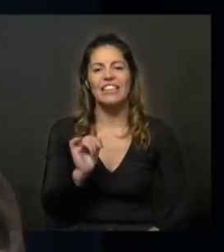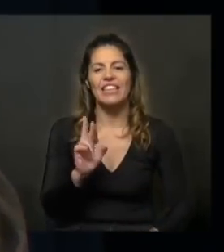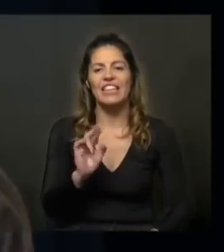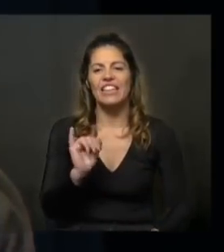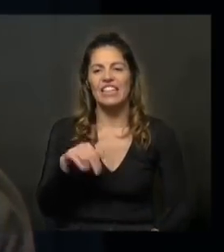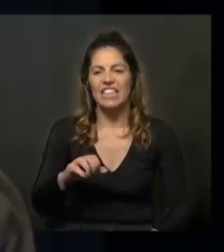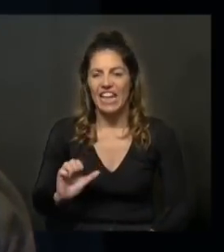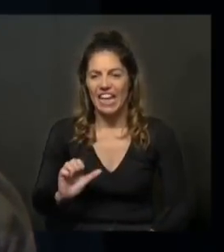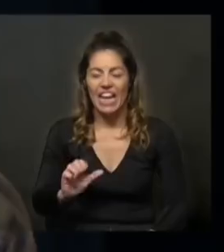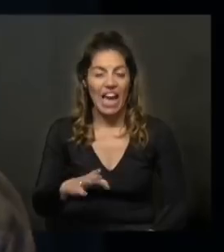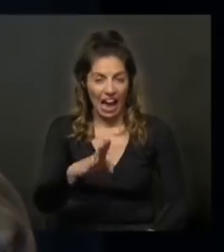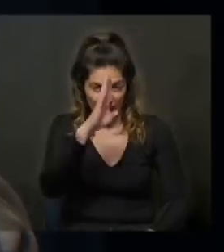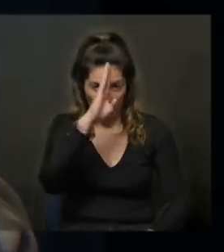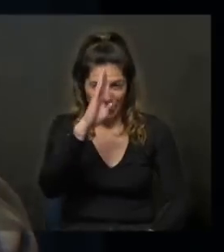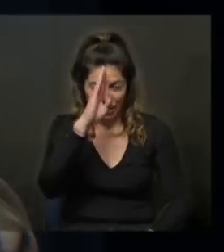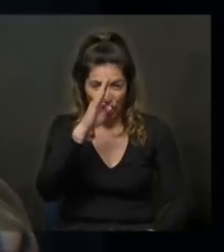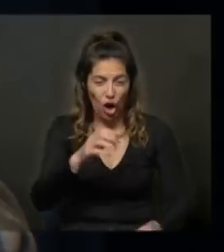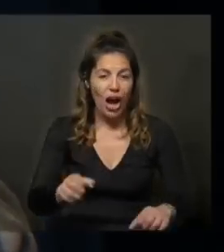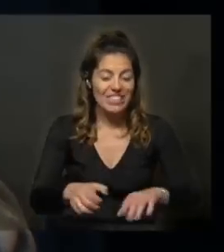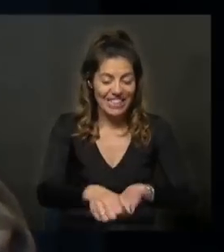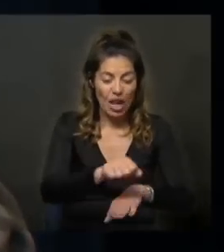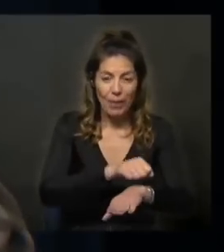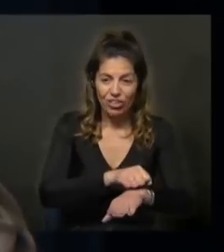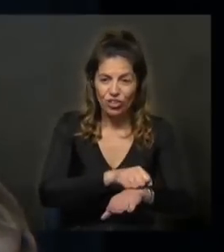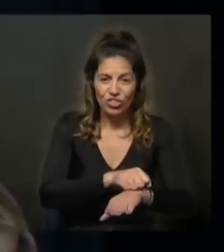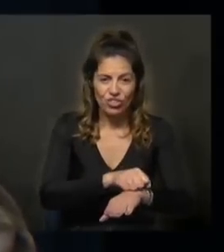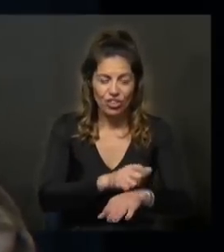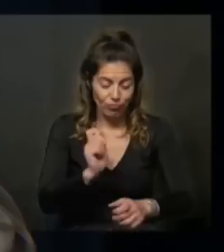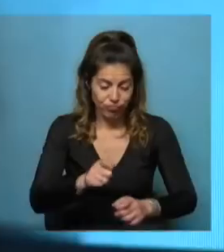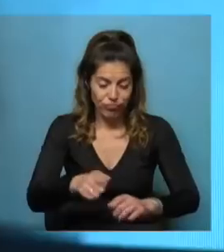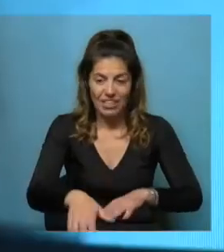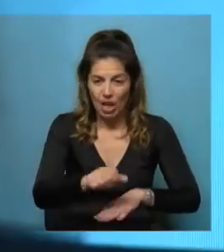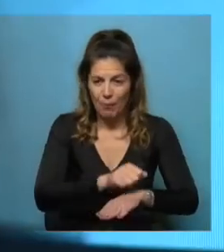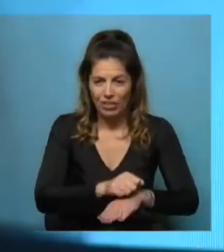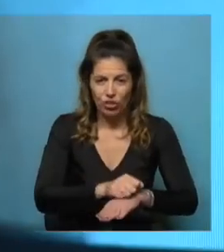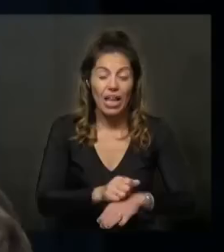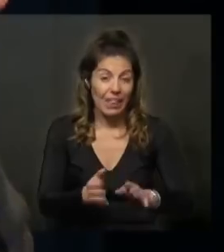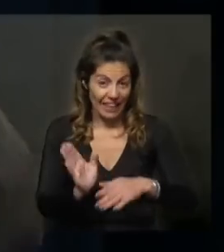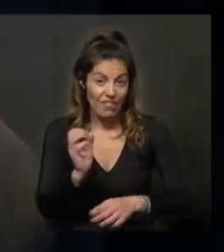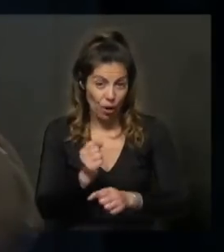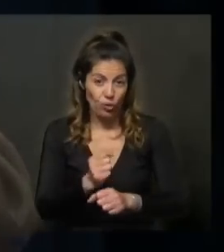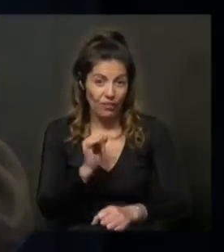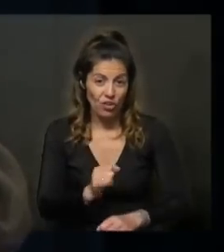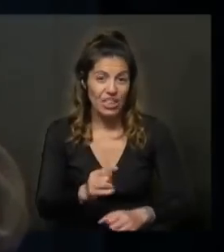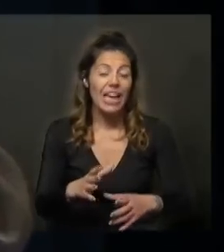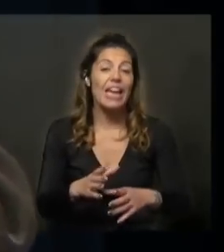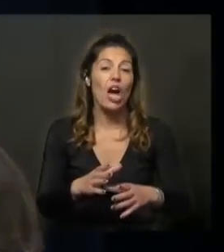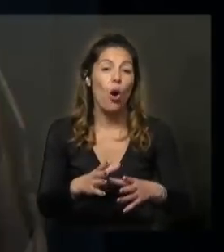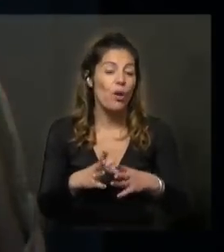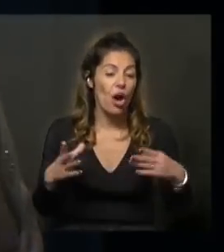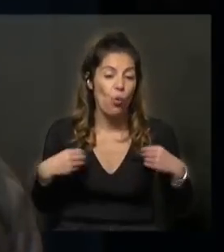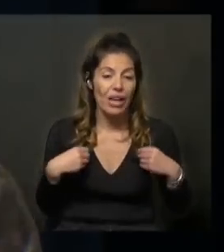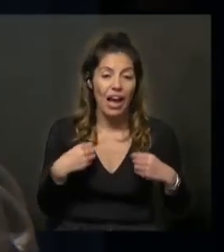donde aprendió a hacer zapatero claro te ibas con un oficio era Claro porque era una escuela de oficios